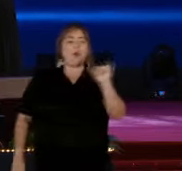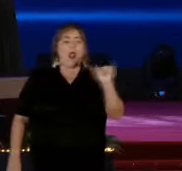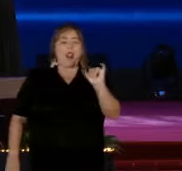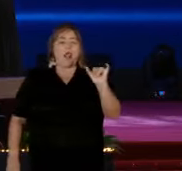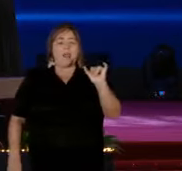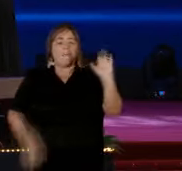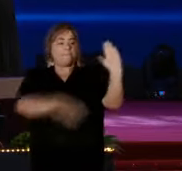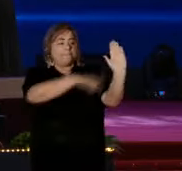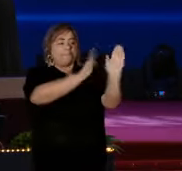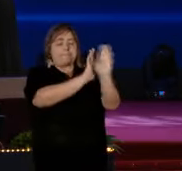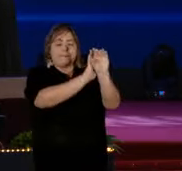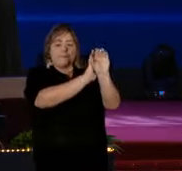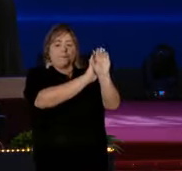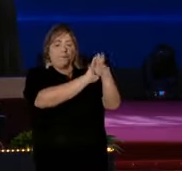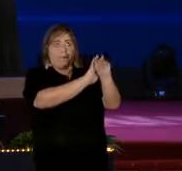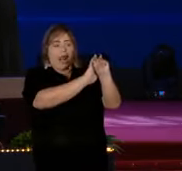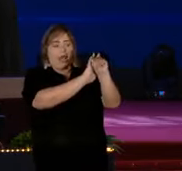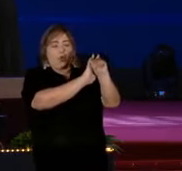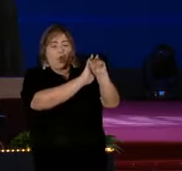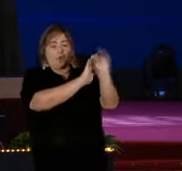Los que entienden, entienden.